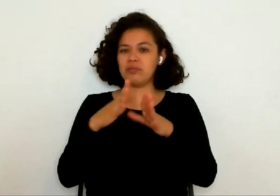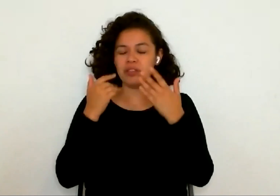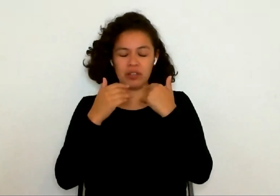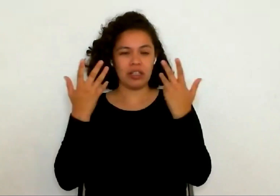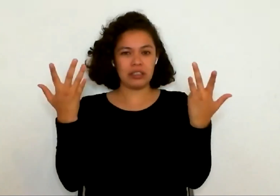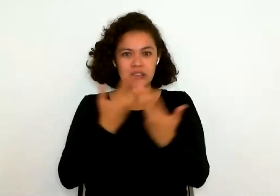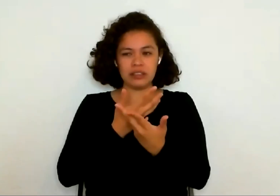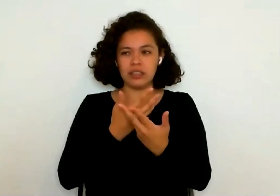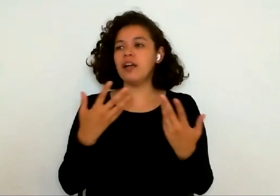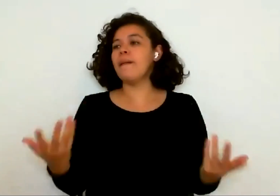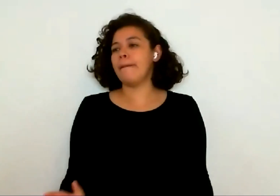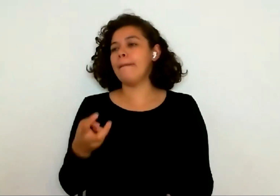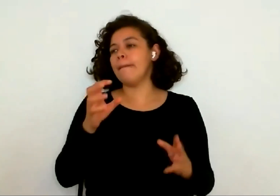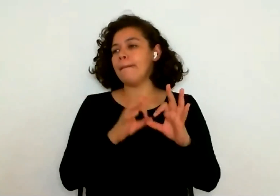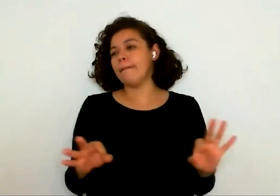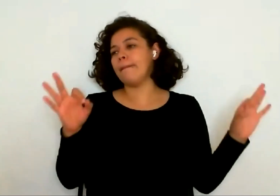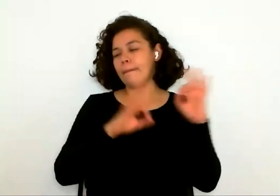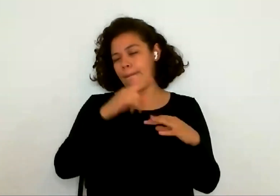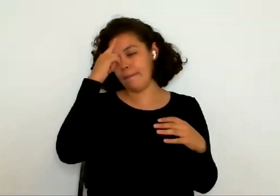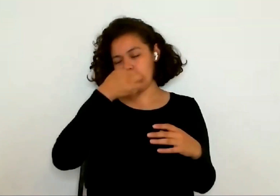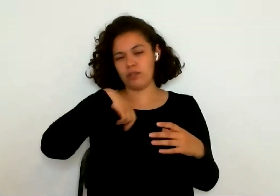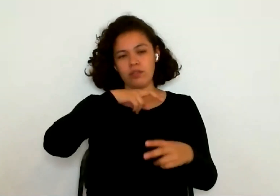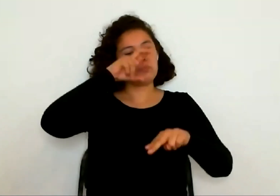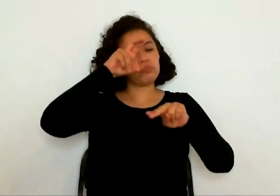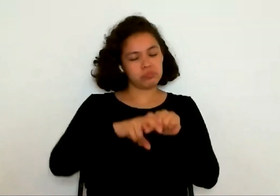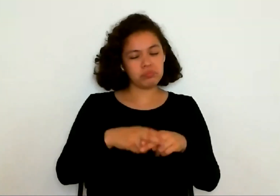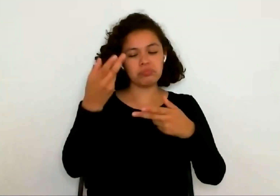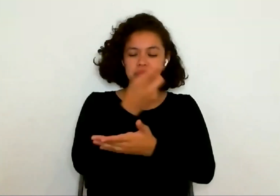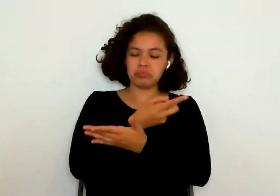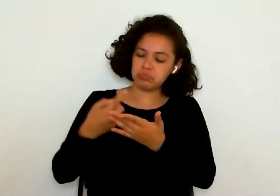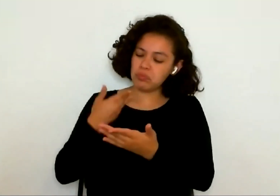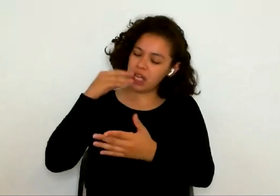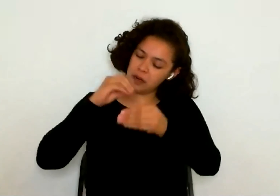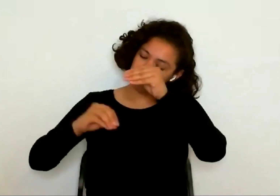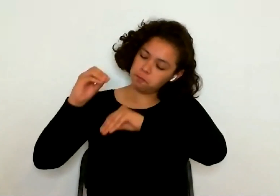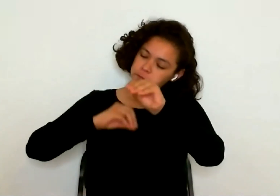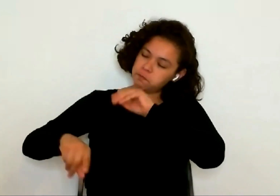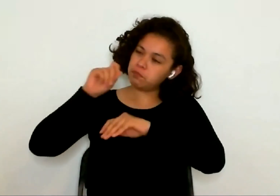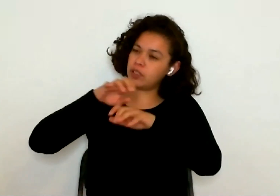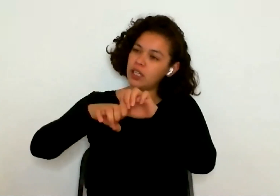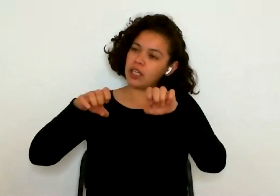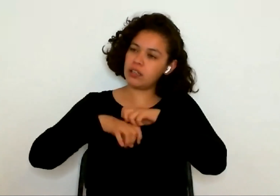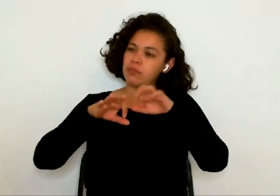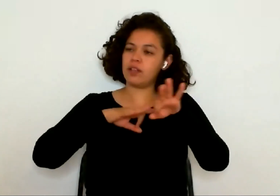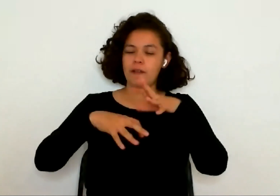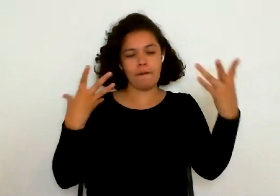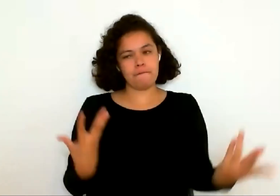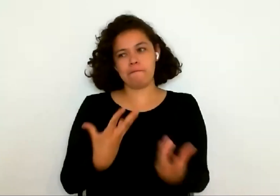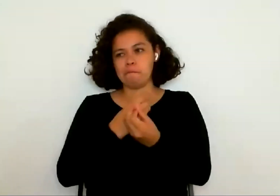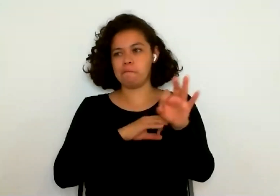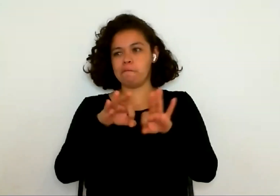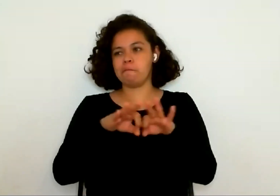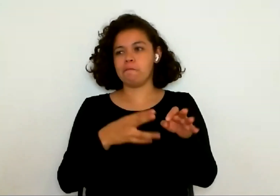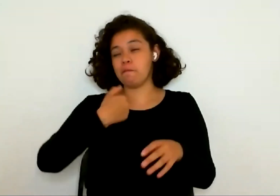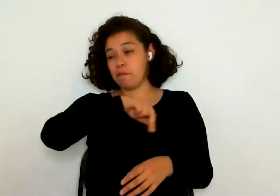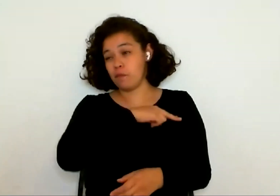Entonces esa es la importancia de sentarnos al diseño y de también tener un equipo de trabajo, ¿no? Porque no todo lo